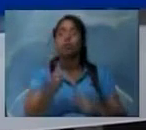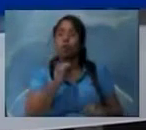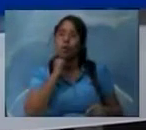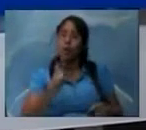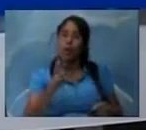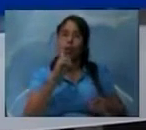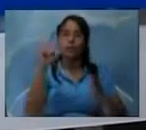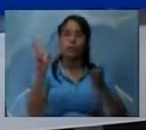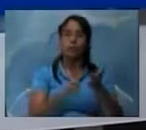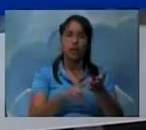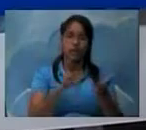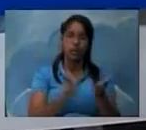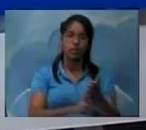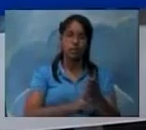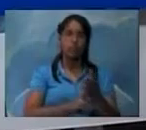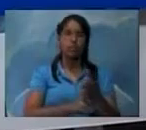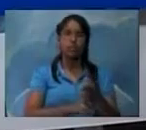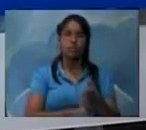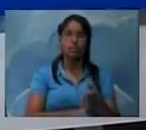¿es verdad,